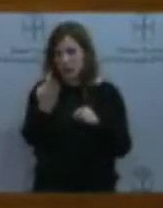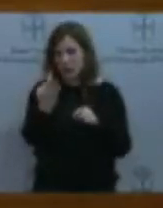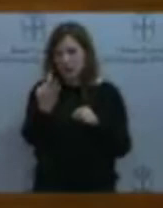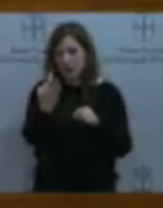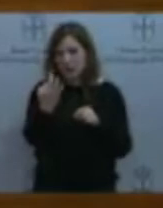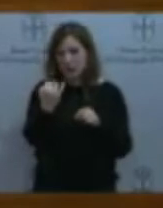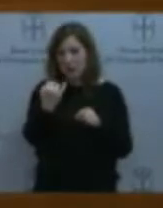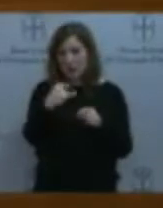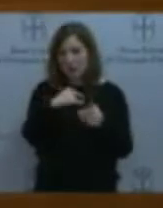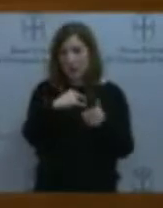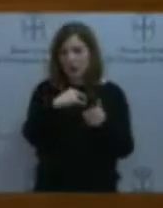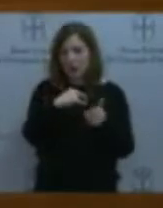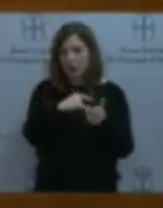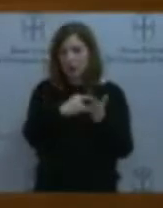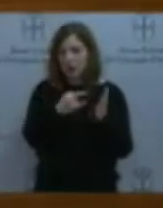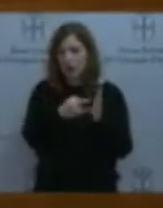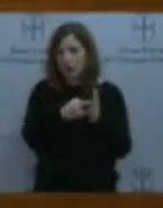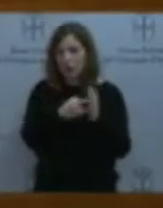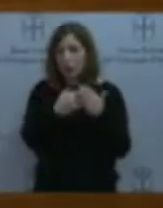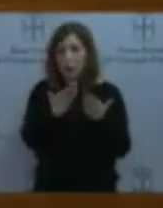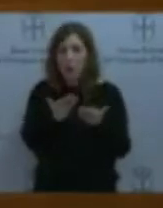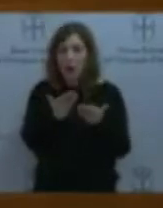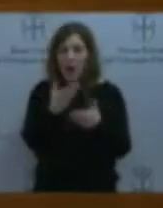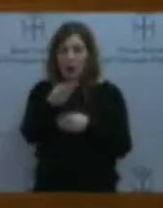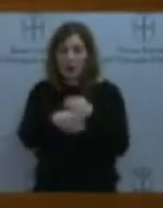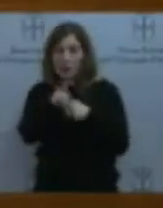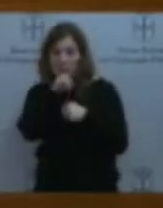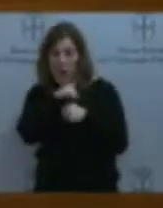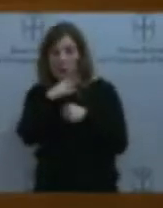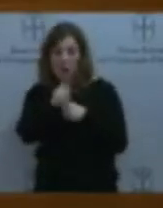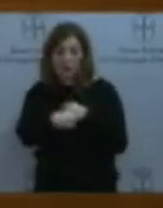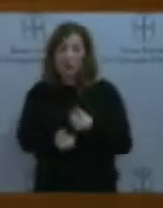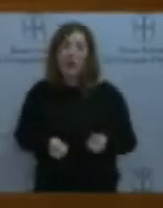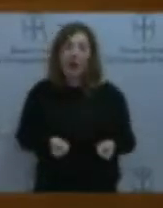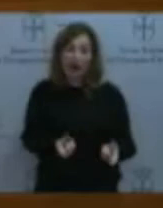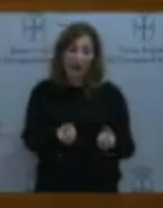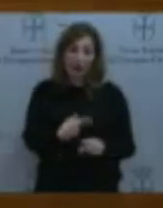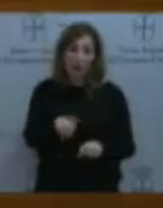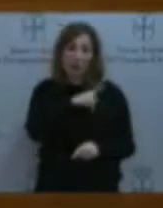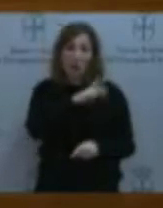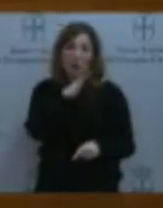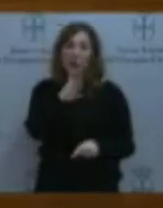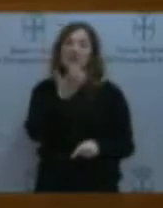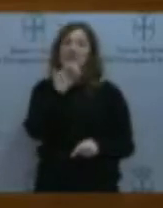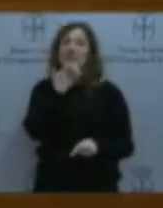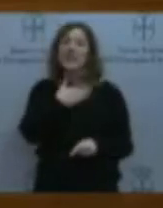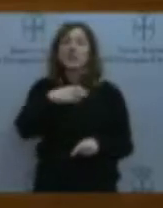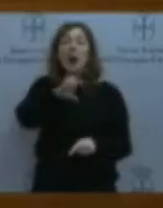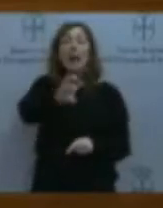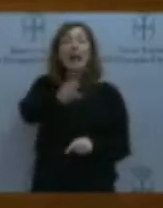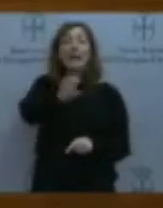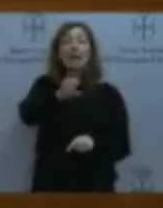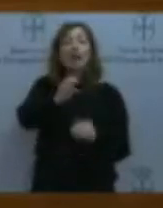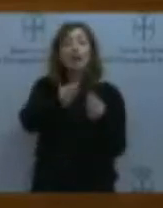suele ser el atajo al mal mayor, y ya sabemos cómo aparecen los sobrecostes. Pues claro, arreglar un grifo puedes llamar a un fontanero,